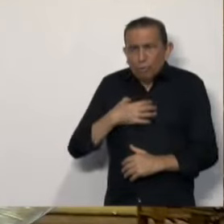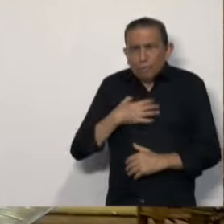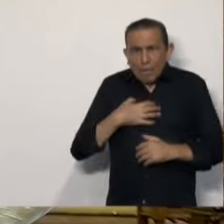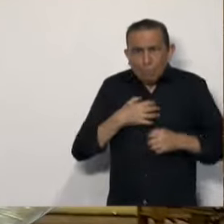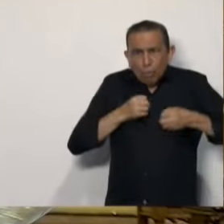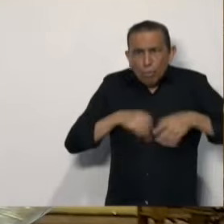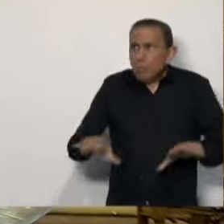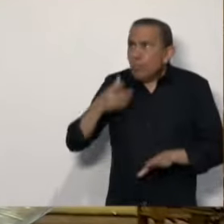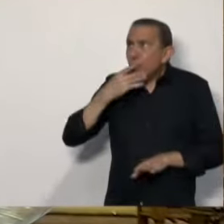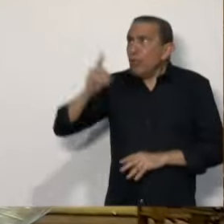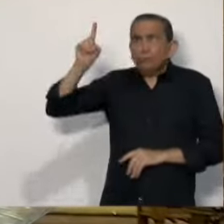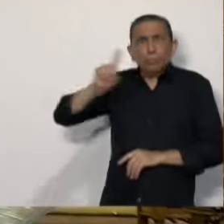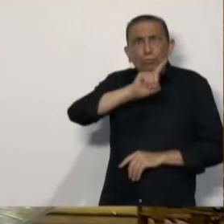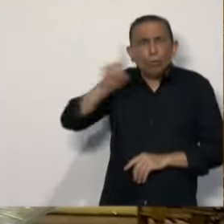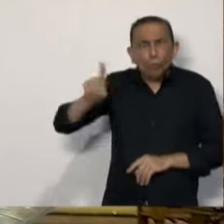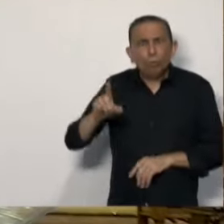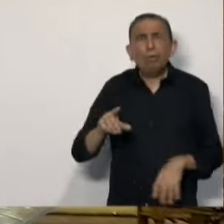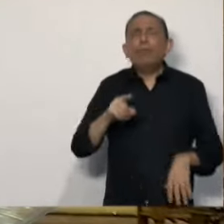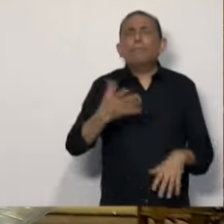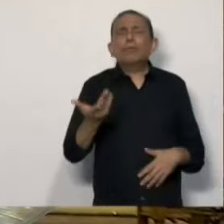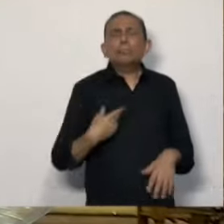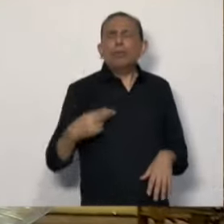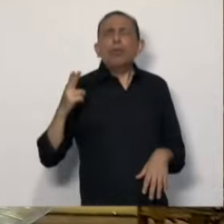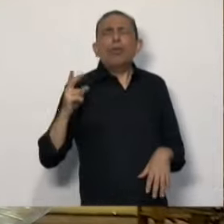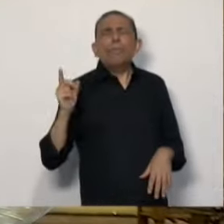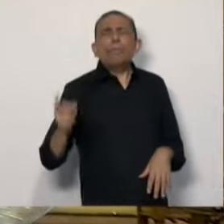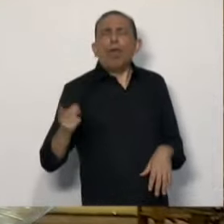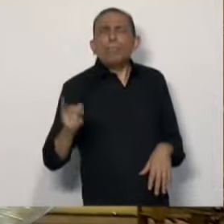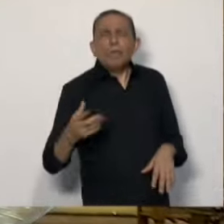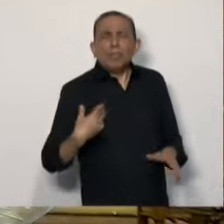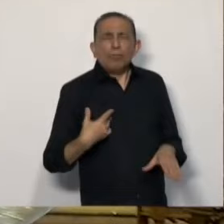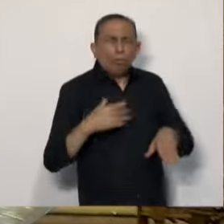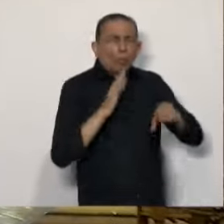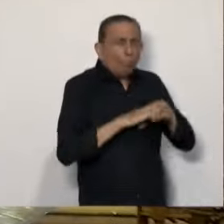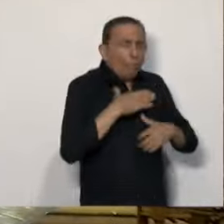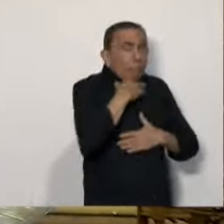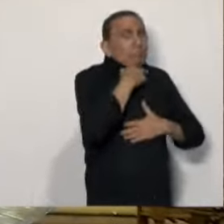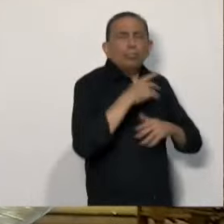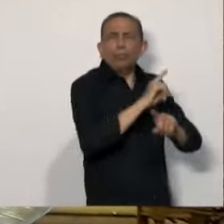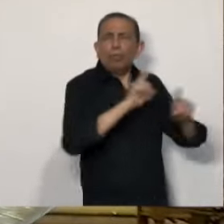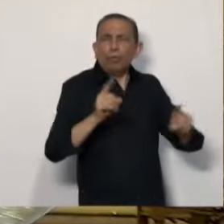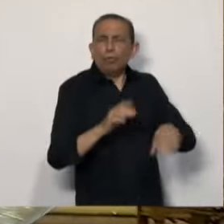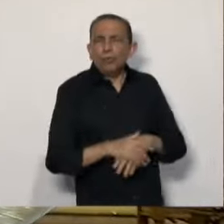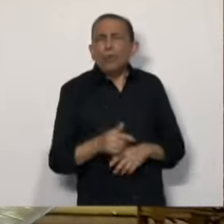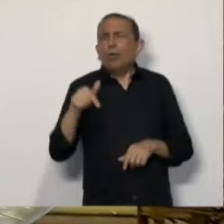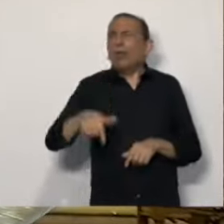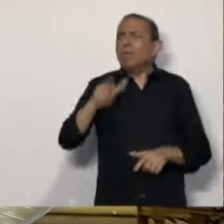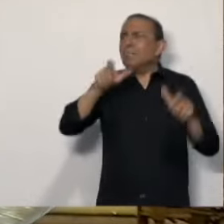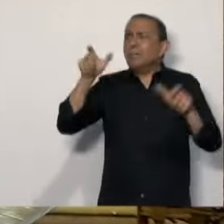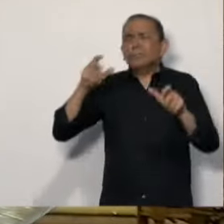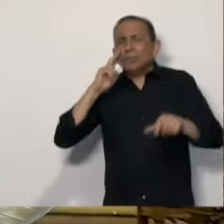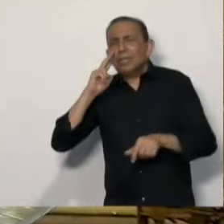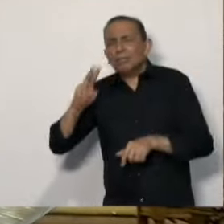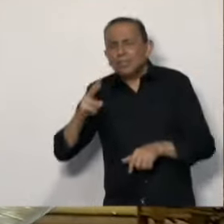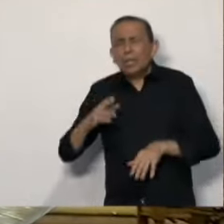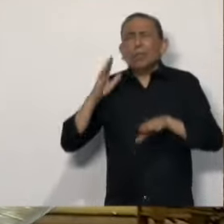Dios. Por eso, prohibido ahogarnos en la culpa. Quizá muchos de los que nos siguen hoy vienen arrastrando culpas